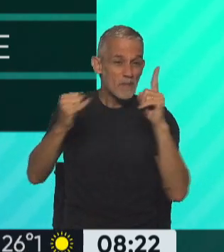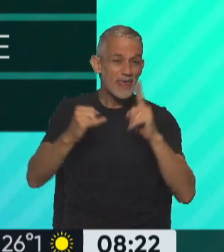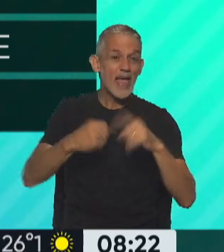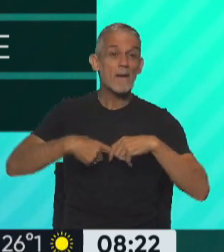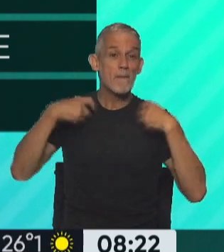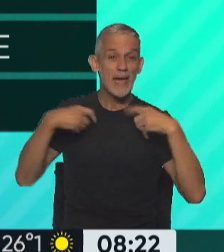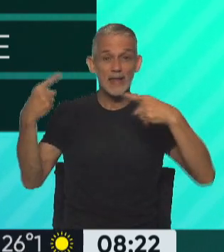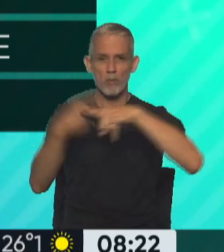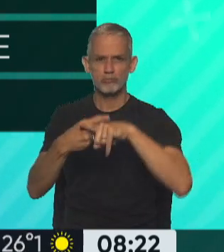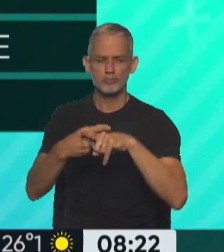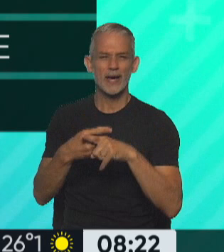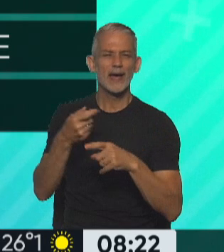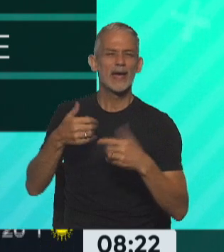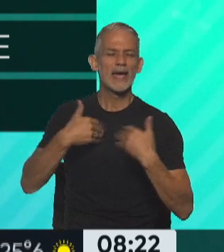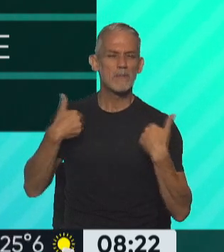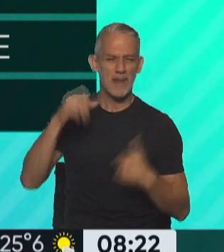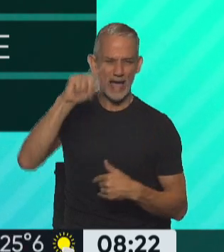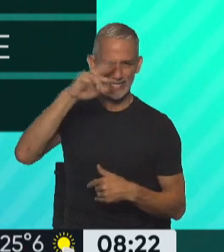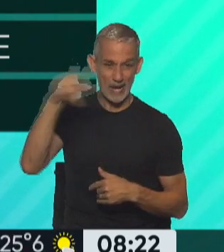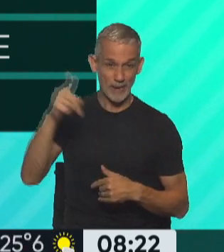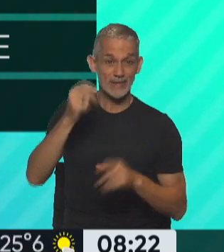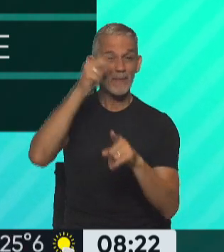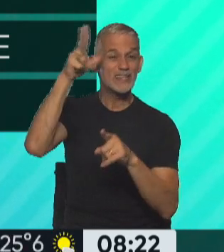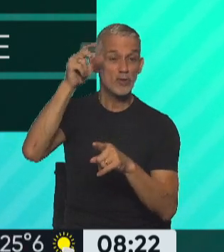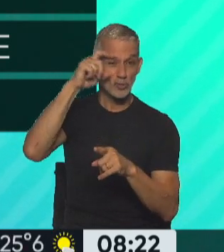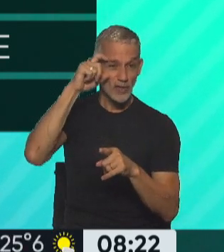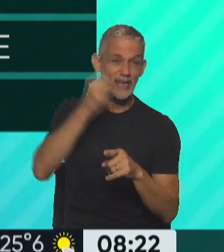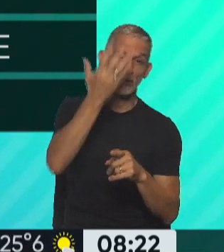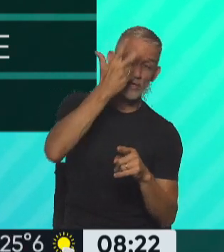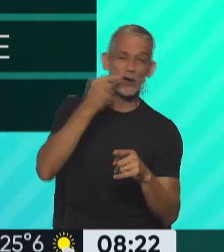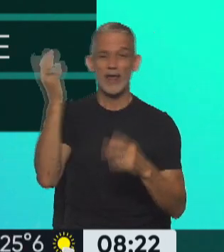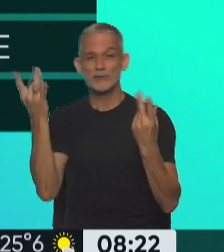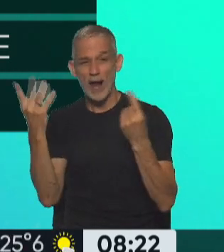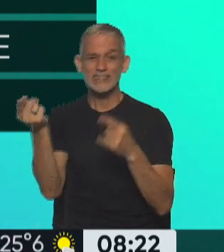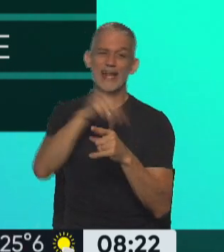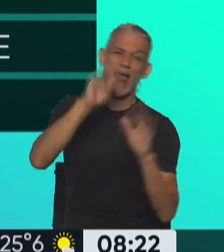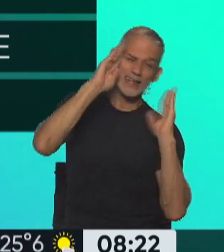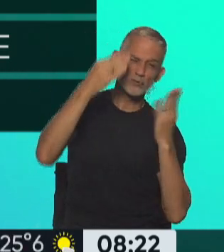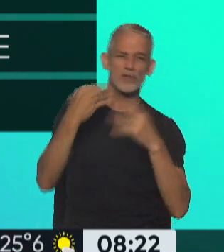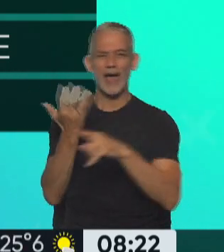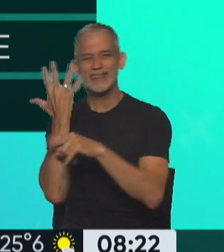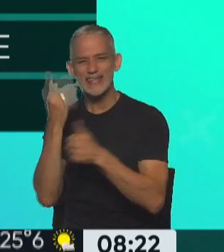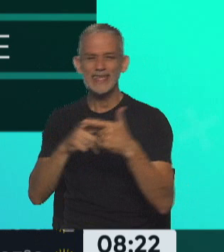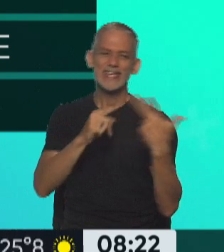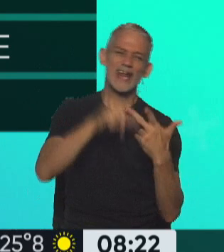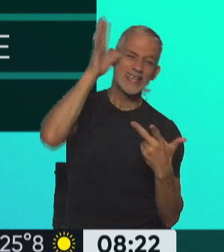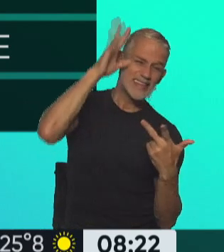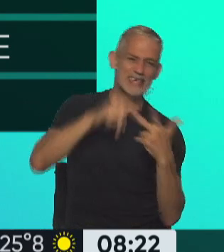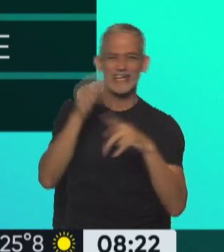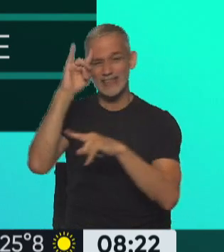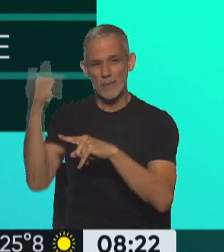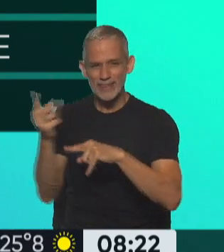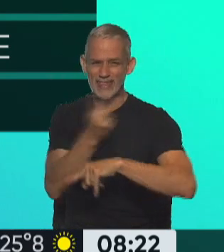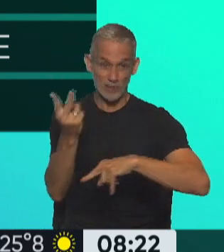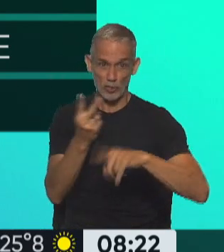Vélez, con Gimnasia y Esgrima La Plata. Sábado 28 de enero, San Lorenzo Arsenal. Estudiantes de La Plata Tigre. Talleres de Córdoba Independiente, estos